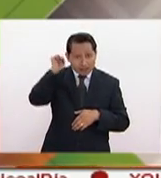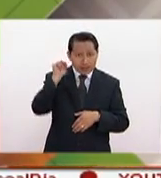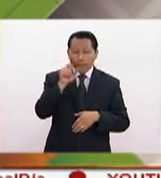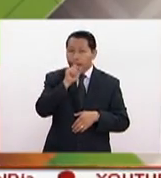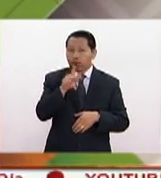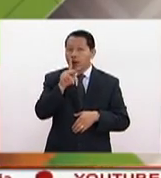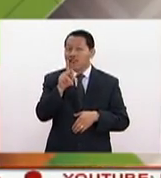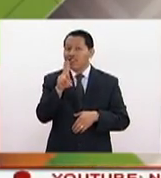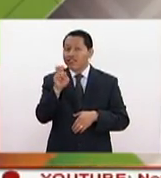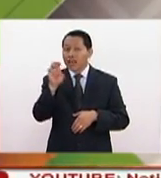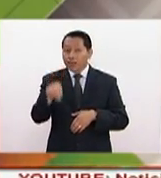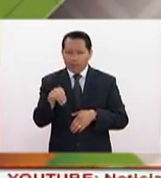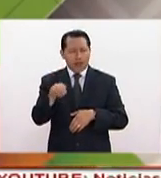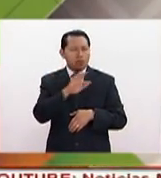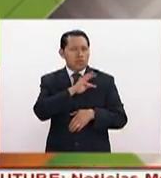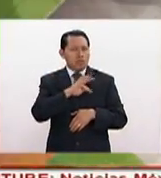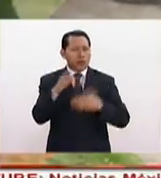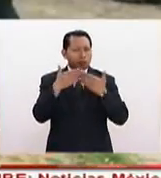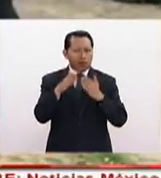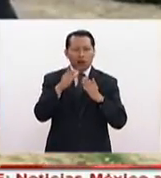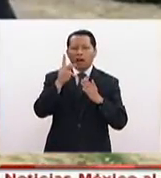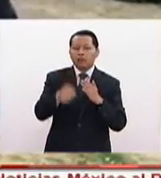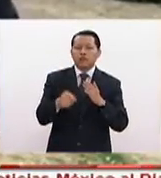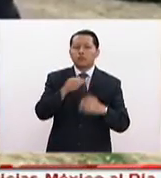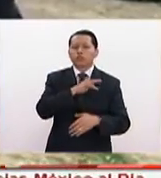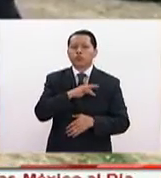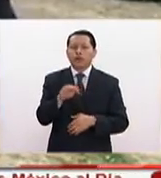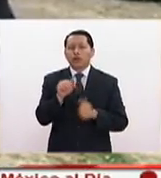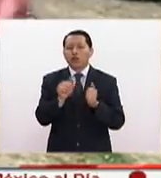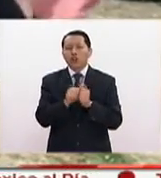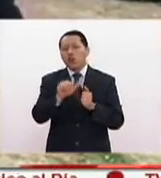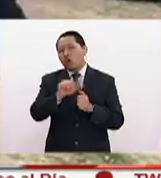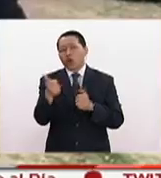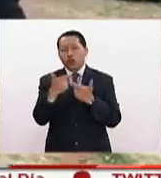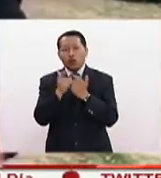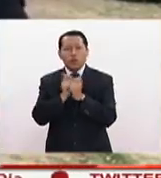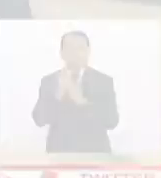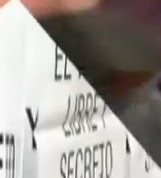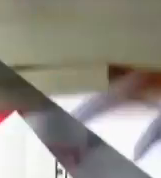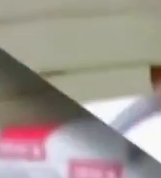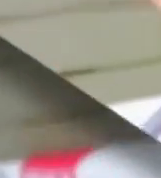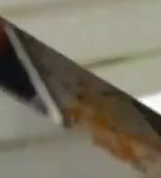por el Verde Ecologista, abrió la posibilidad de competir con otra fuerza política.